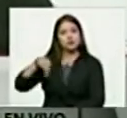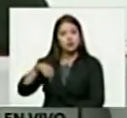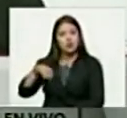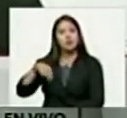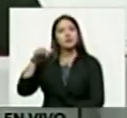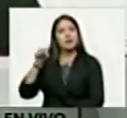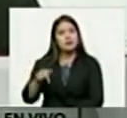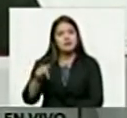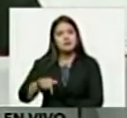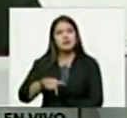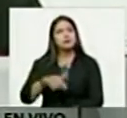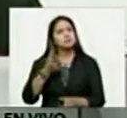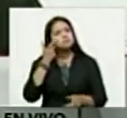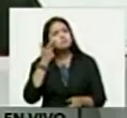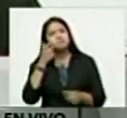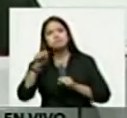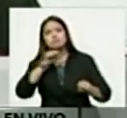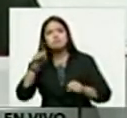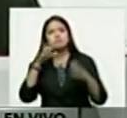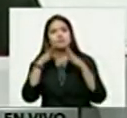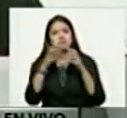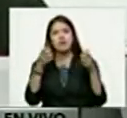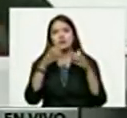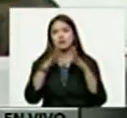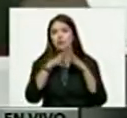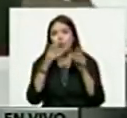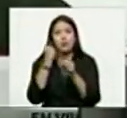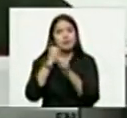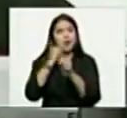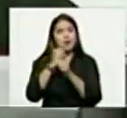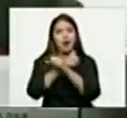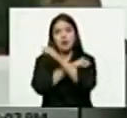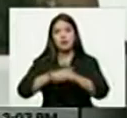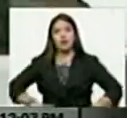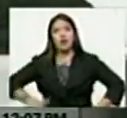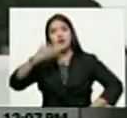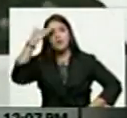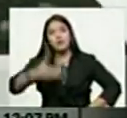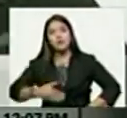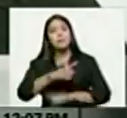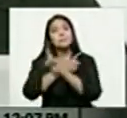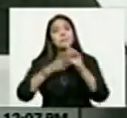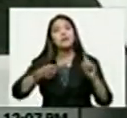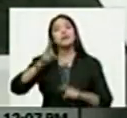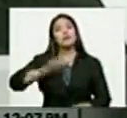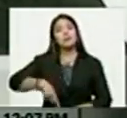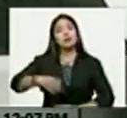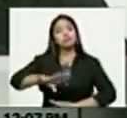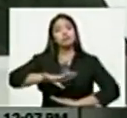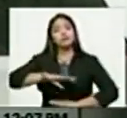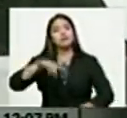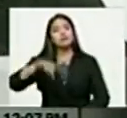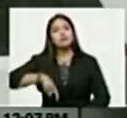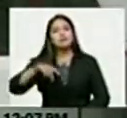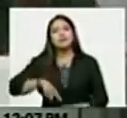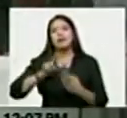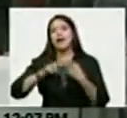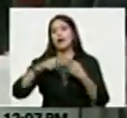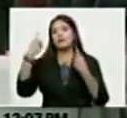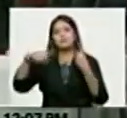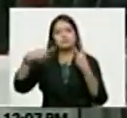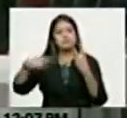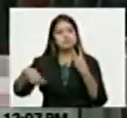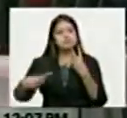mantener el apresto operacional de la Fuerza Armada Nacional Bolivariana, sino también para satisfacer sus necesidades de servicio, de consumo